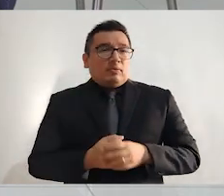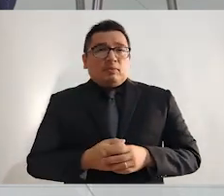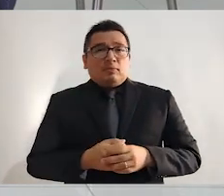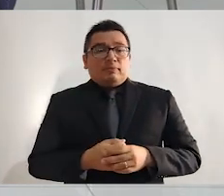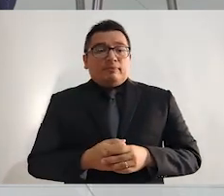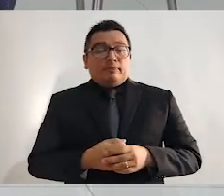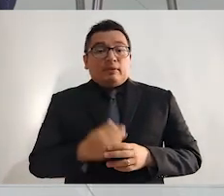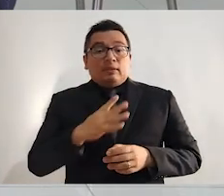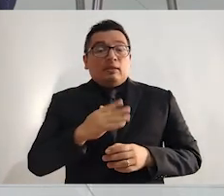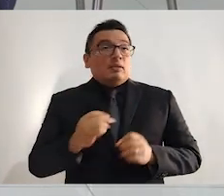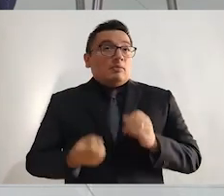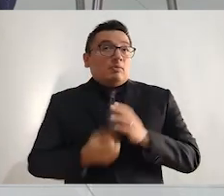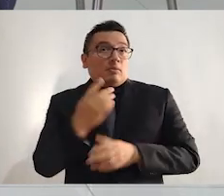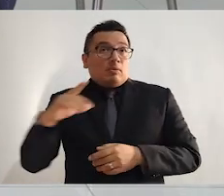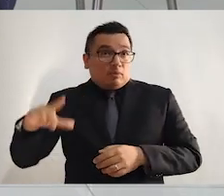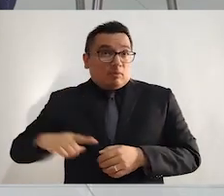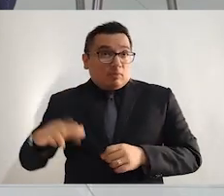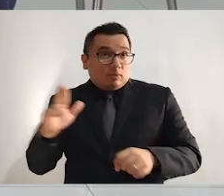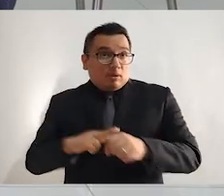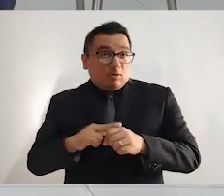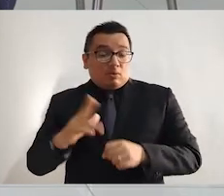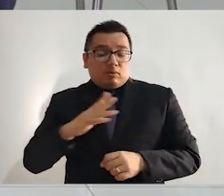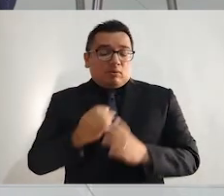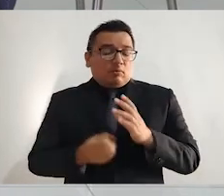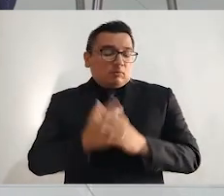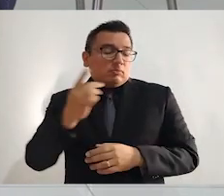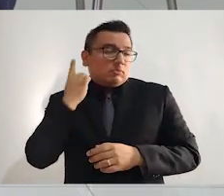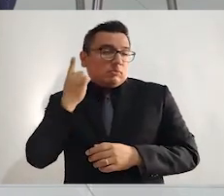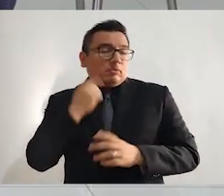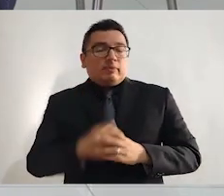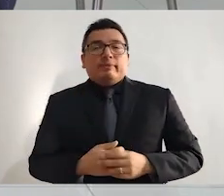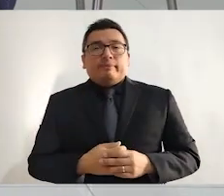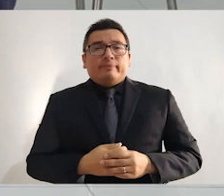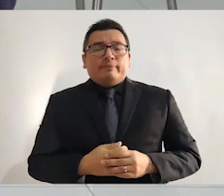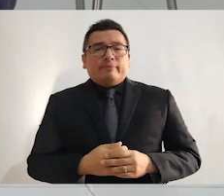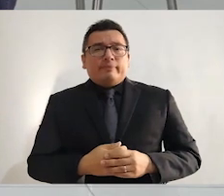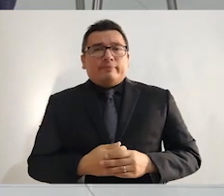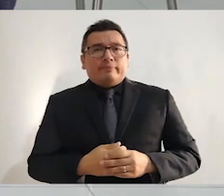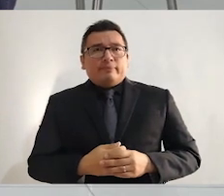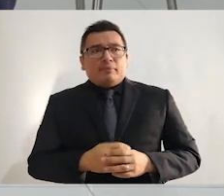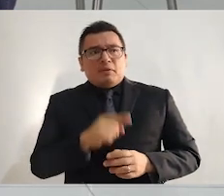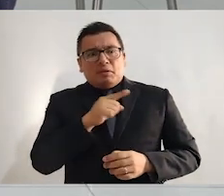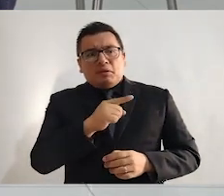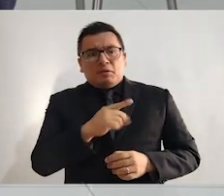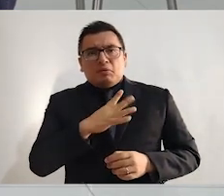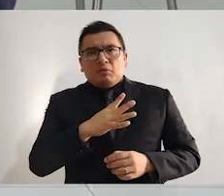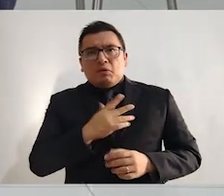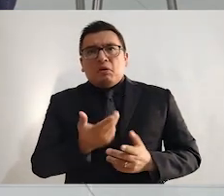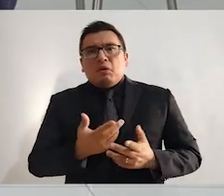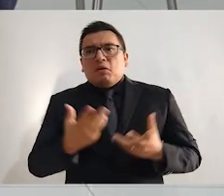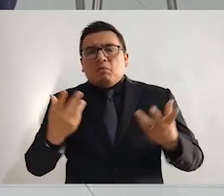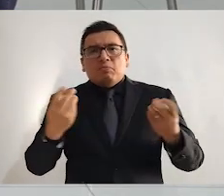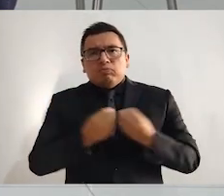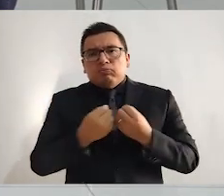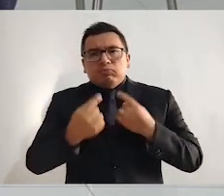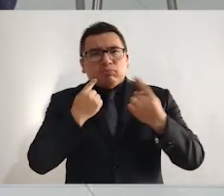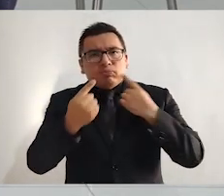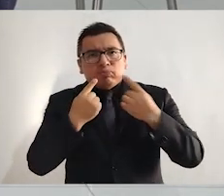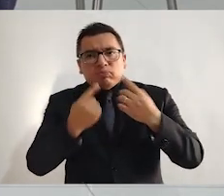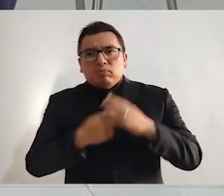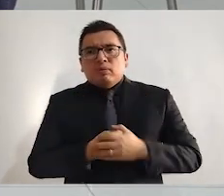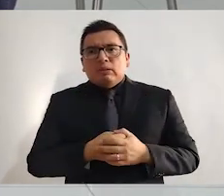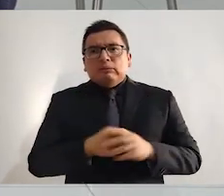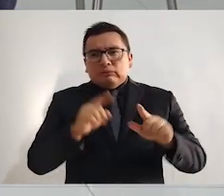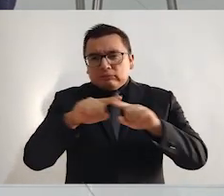donde renovamos la gubernatura y las diputaciones locales aquí en el estado, y en donde ella estuvo por ahí acompañando y participando